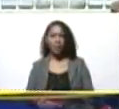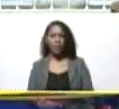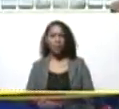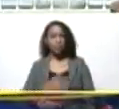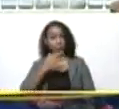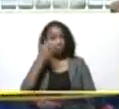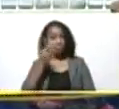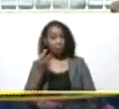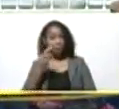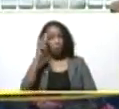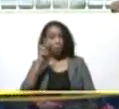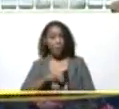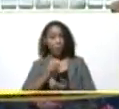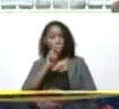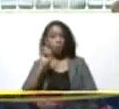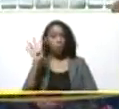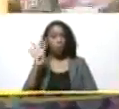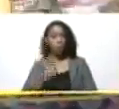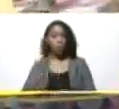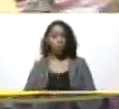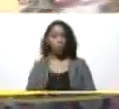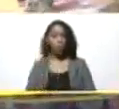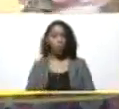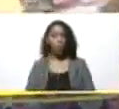¿Verdad? 2024.